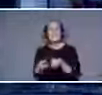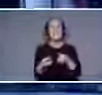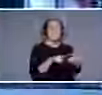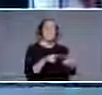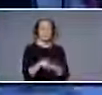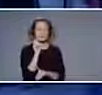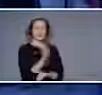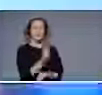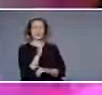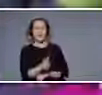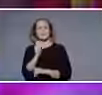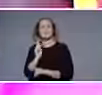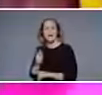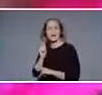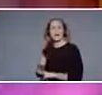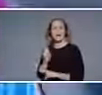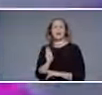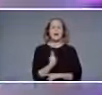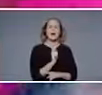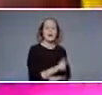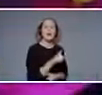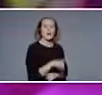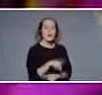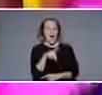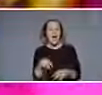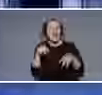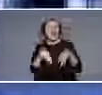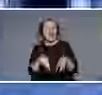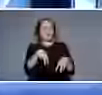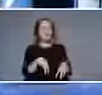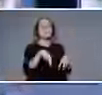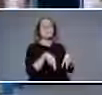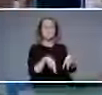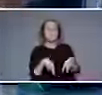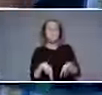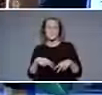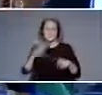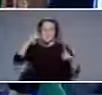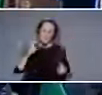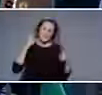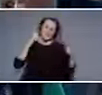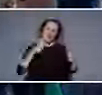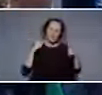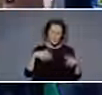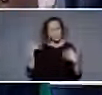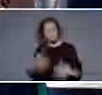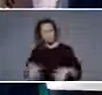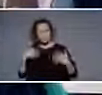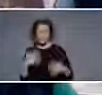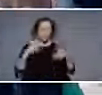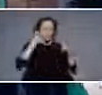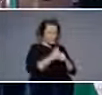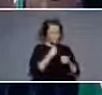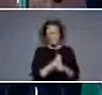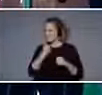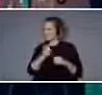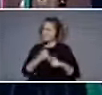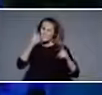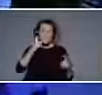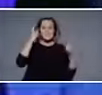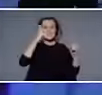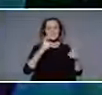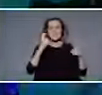sin parar estar aquí. Mucho esfuerzo me costó, porque iba mi